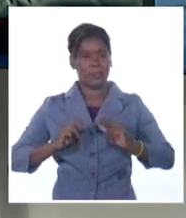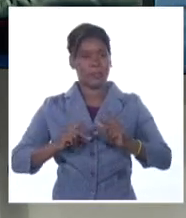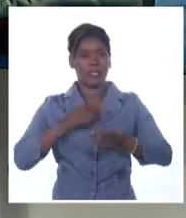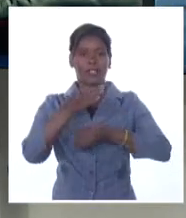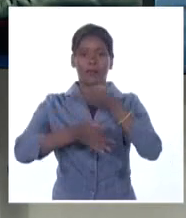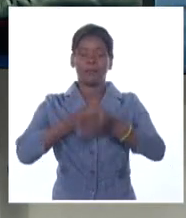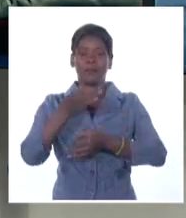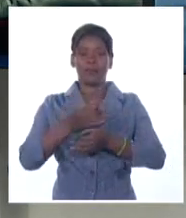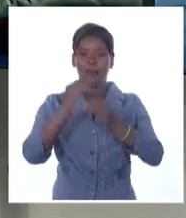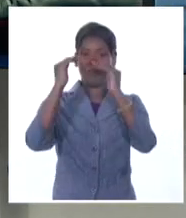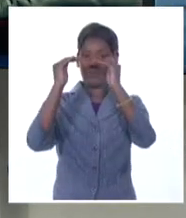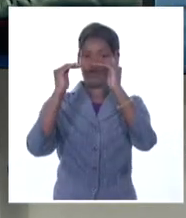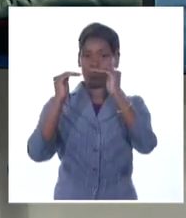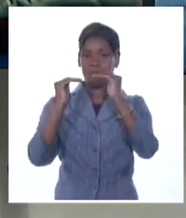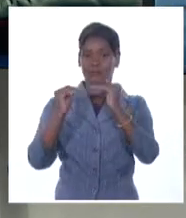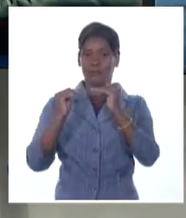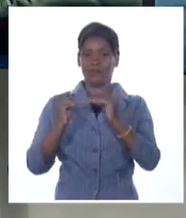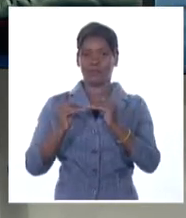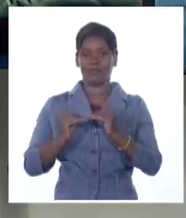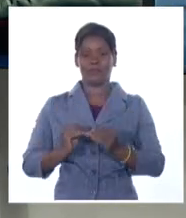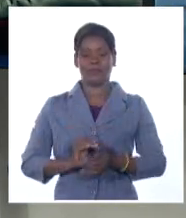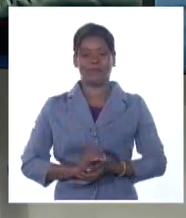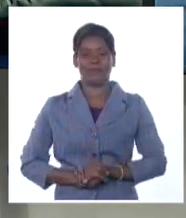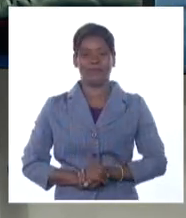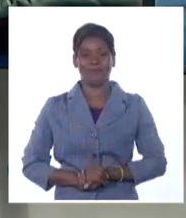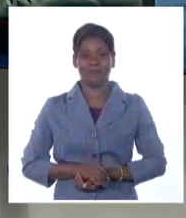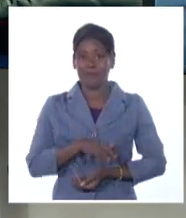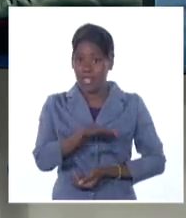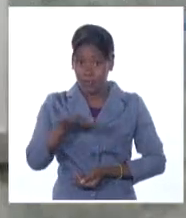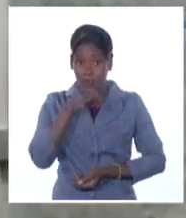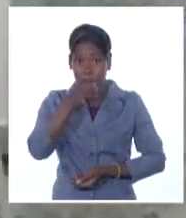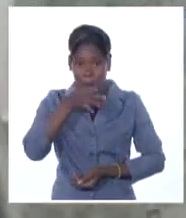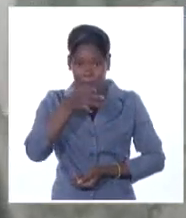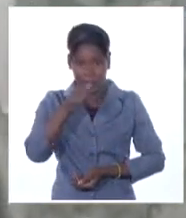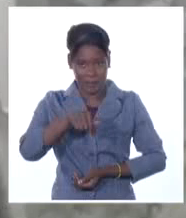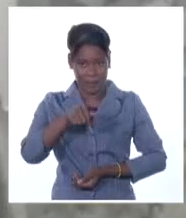enviado especial de Radio Rebelde, Luis Alberto Izquierdo. Adelante, Luis.